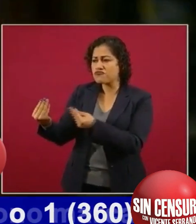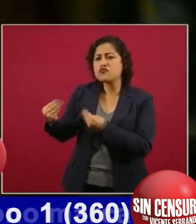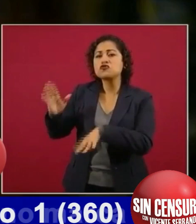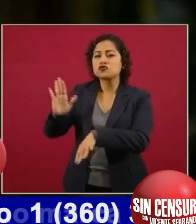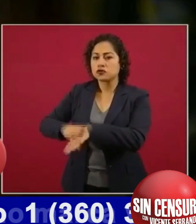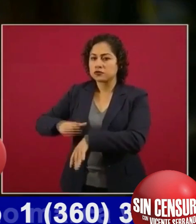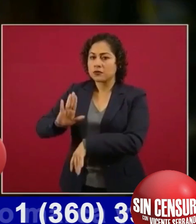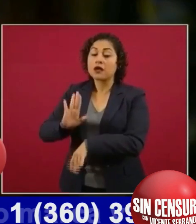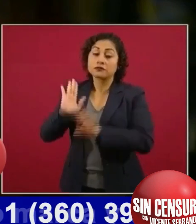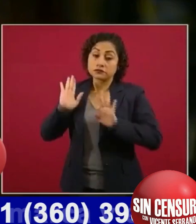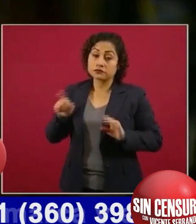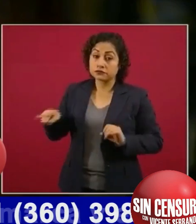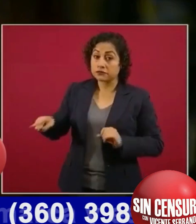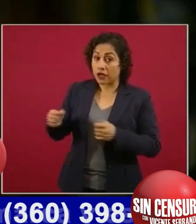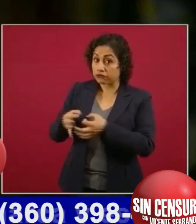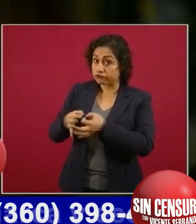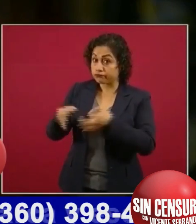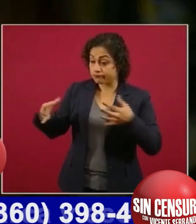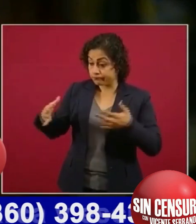Entonces,